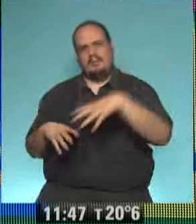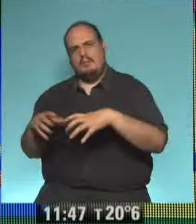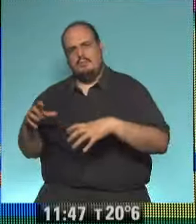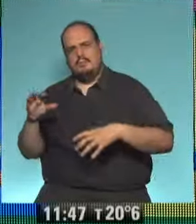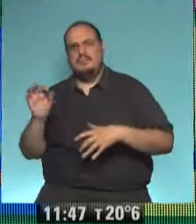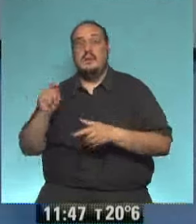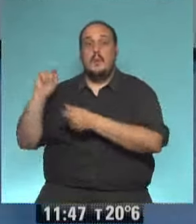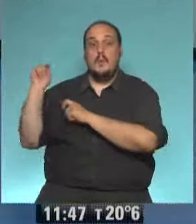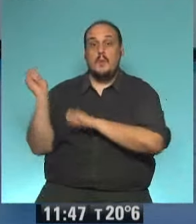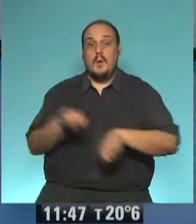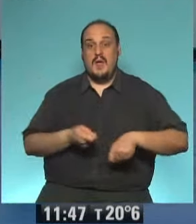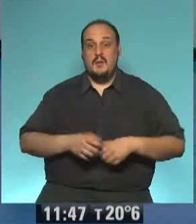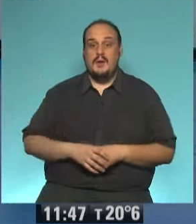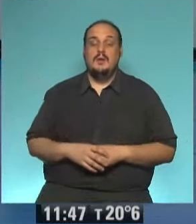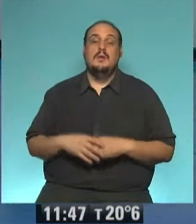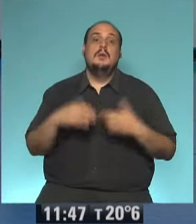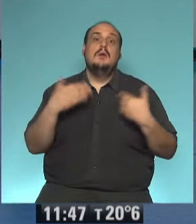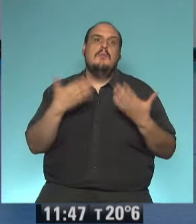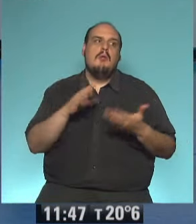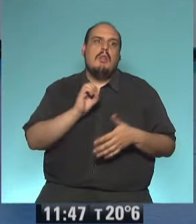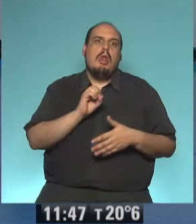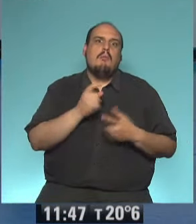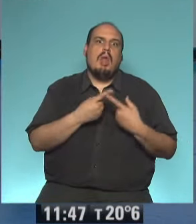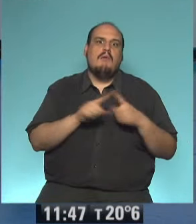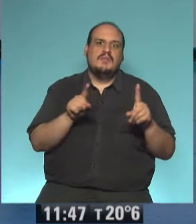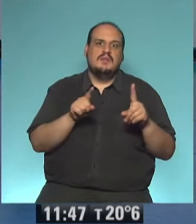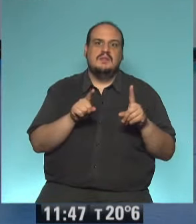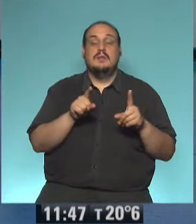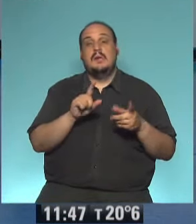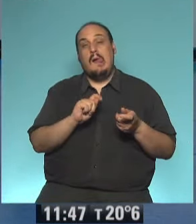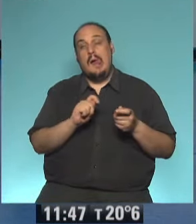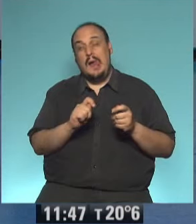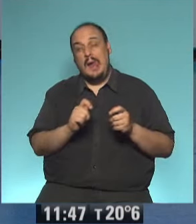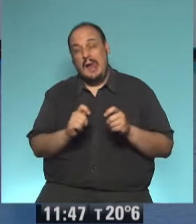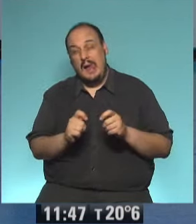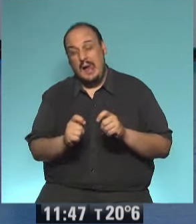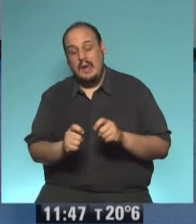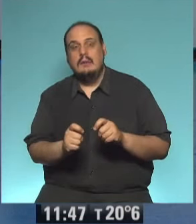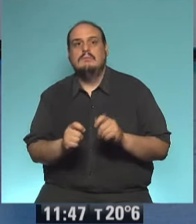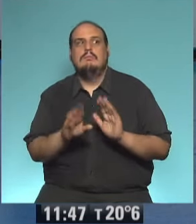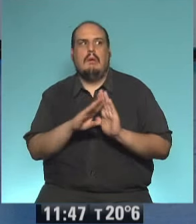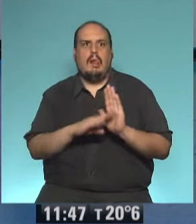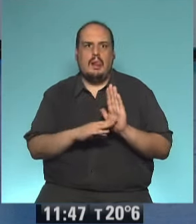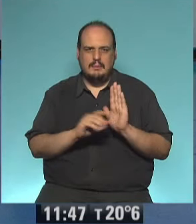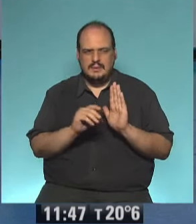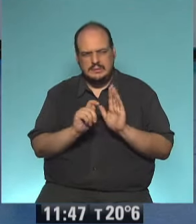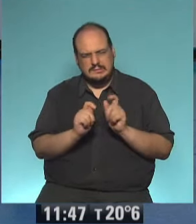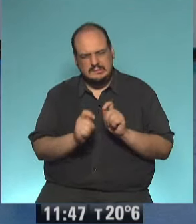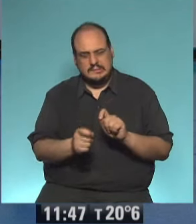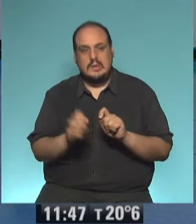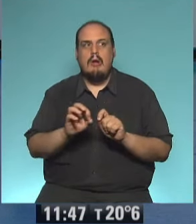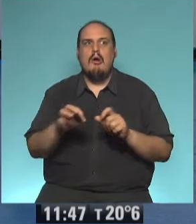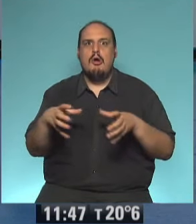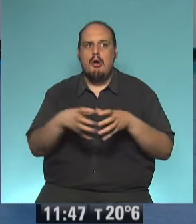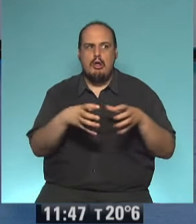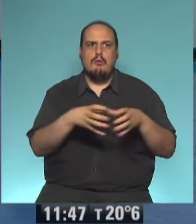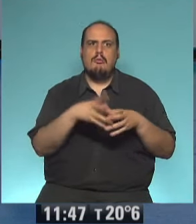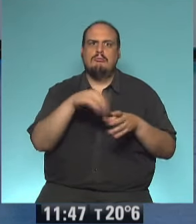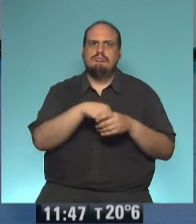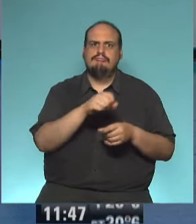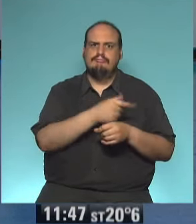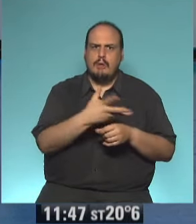¿Béisbol? Claro, capaz se llamaban de otra manera y esto, se fueron modificando los reglamentos o la forma de jugar o la cantidad de jugadores